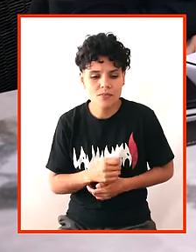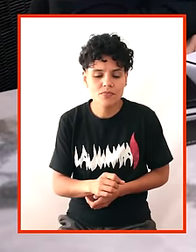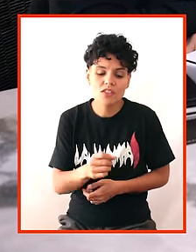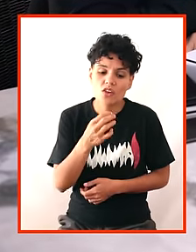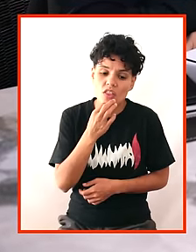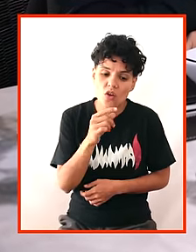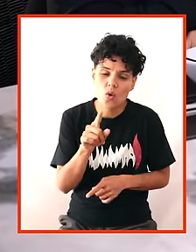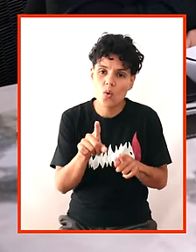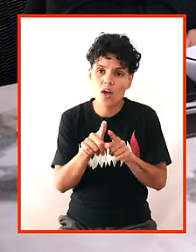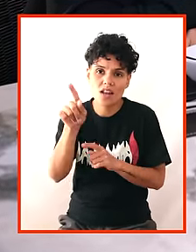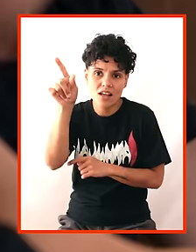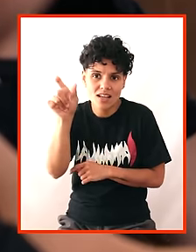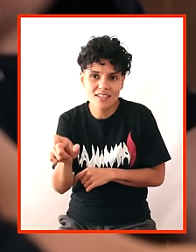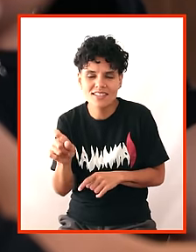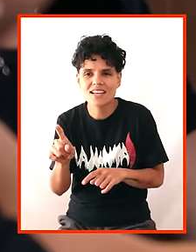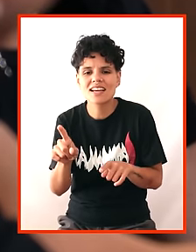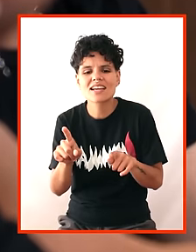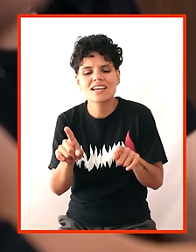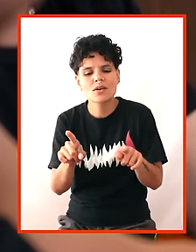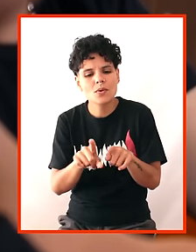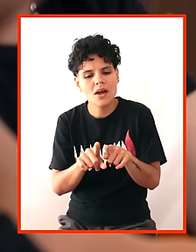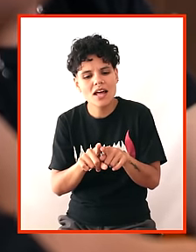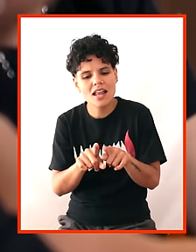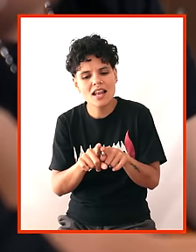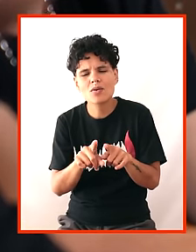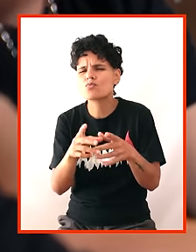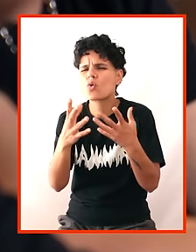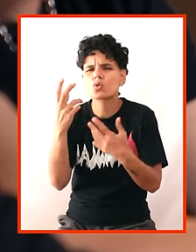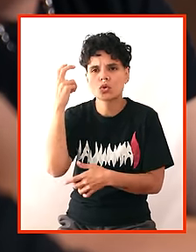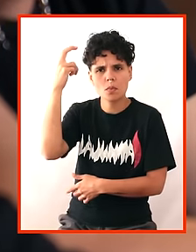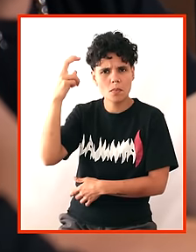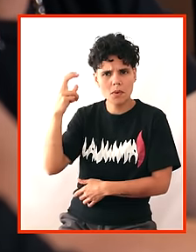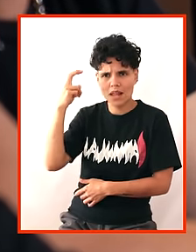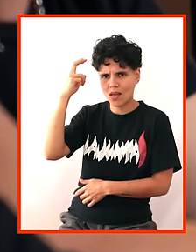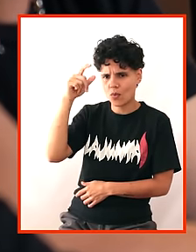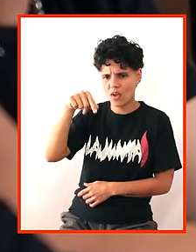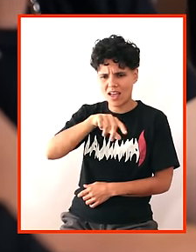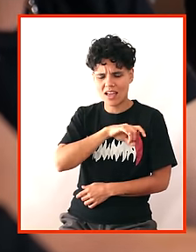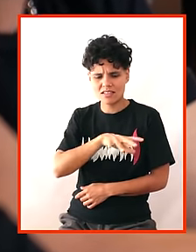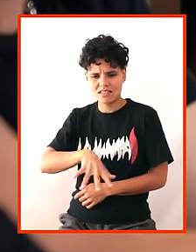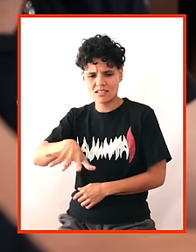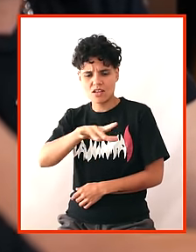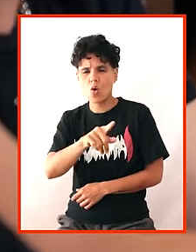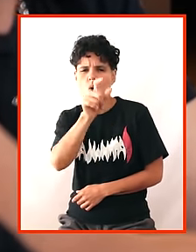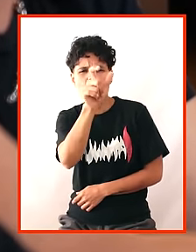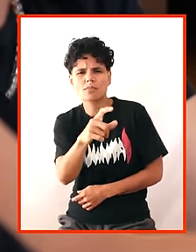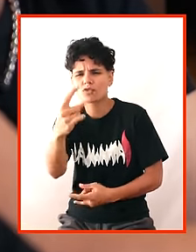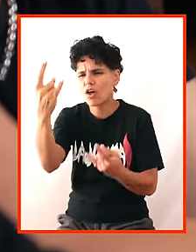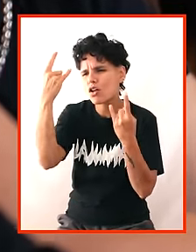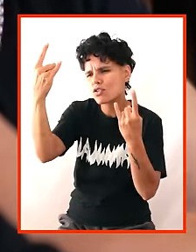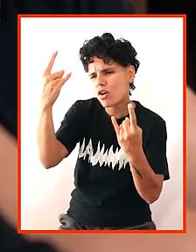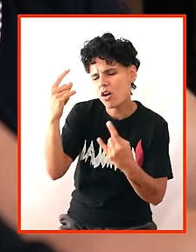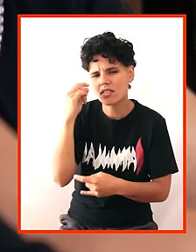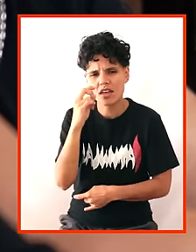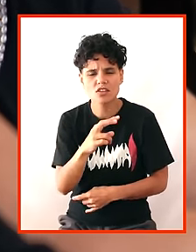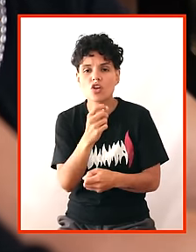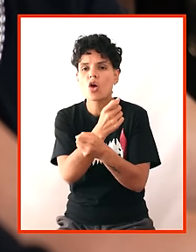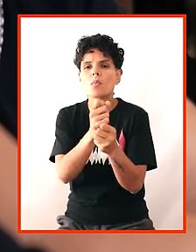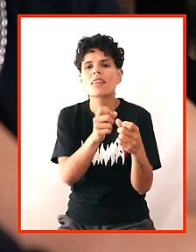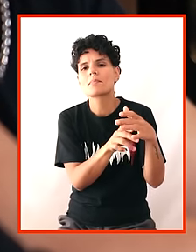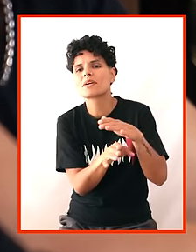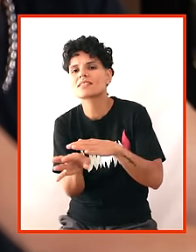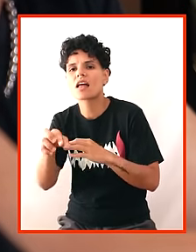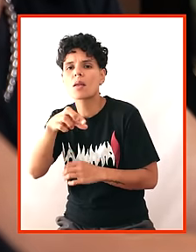que ayudó a romper una serie de prejuicios en Chile. Como de que, si alguien hace rock no puede. No ser pop, no, por ajá, ejemplo.